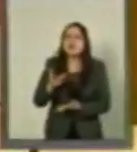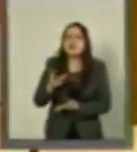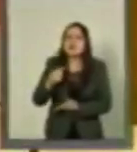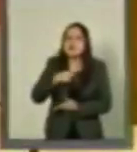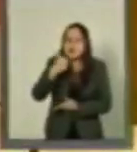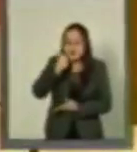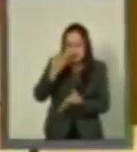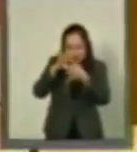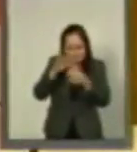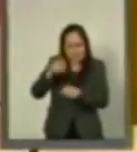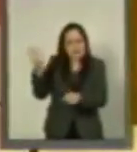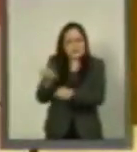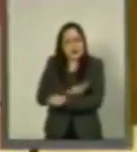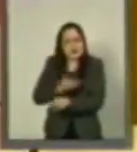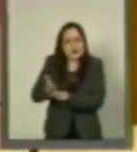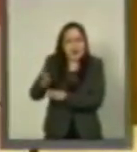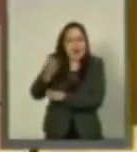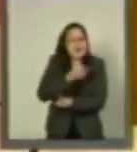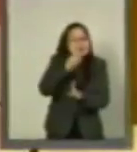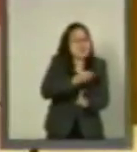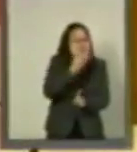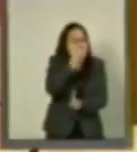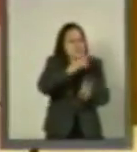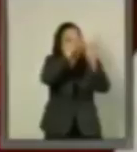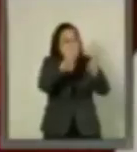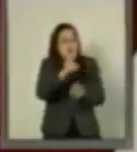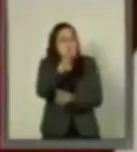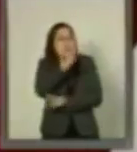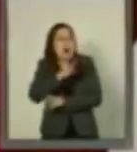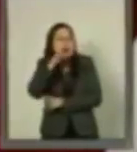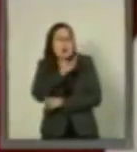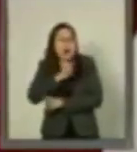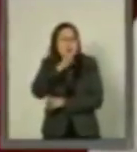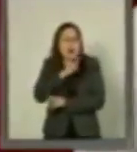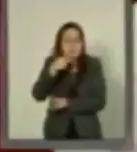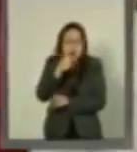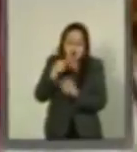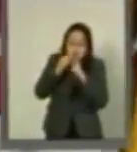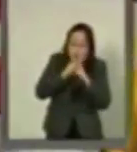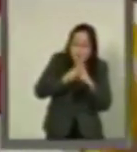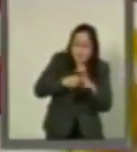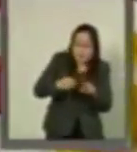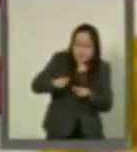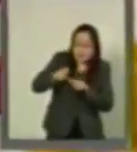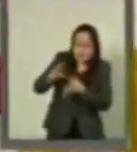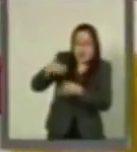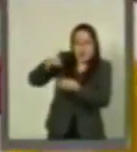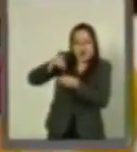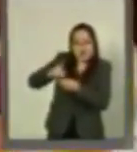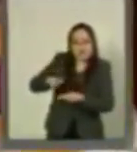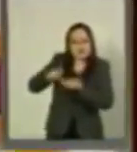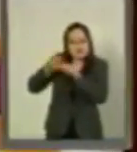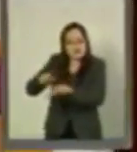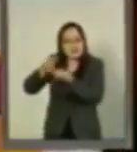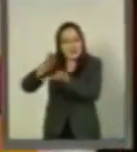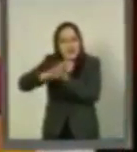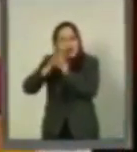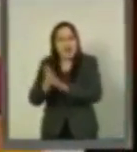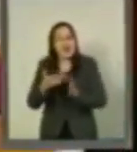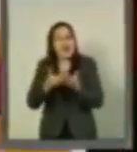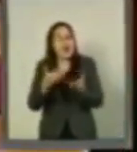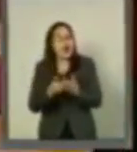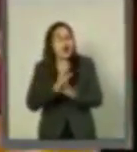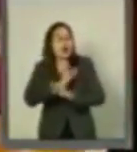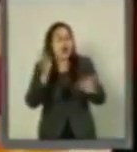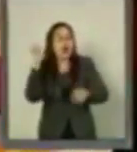es que antes se satanizó ese tema y cuando se le empezó a dar dinero a este tipo de personajes, de